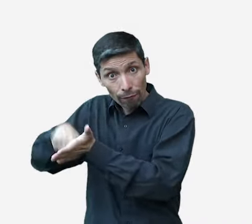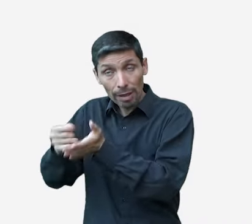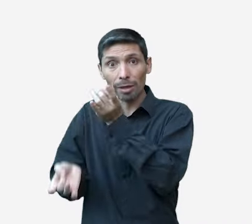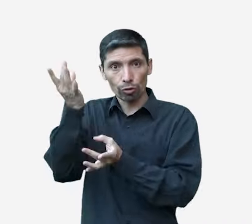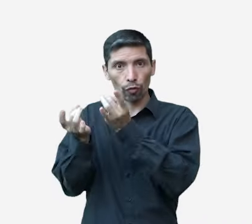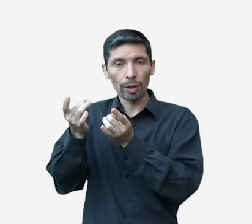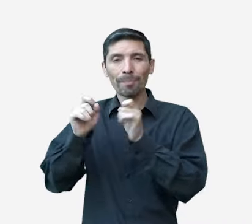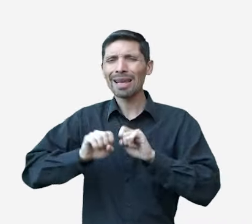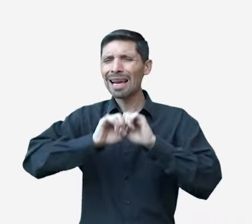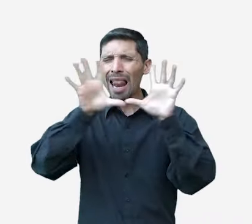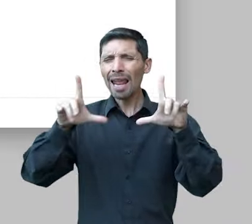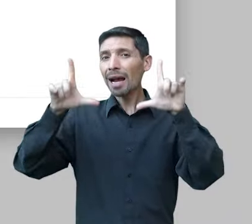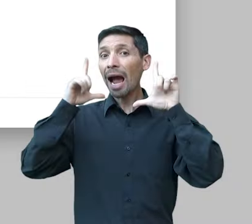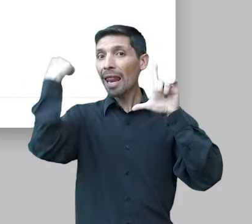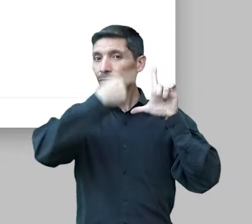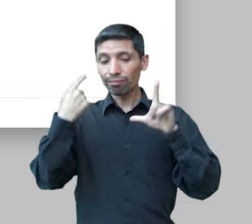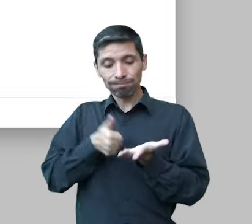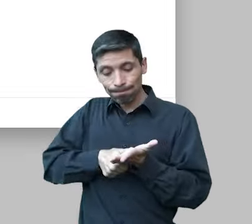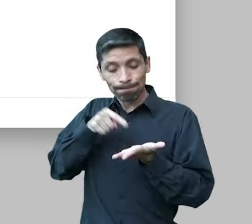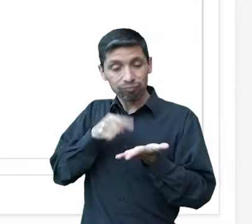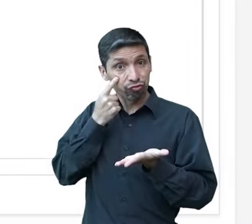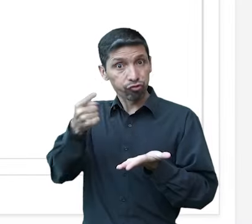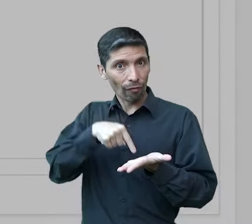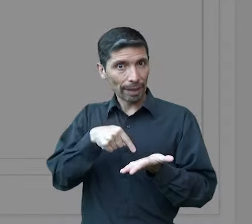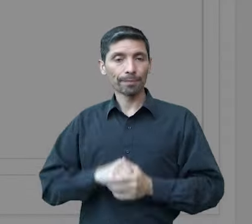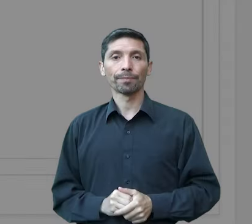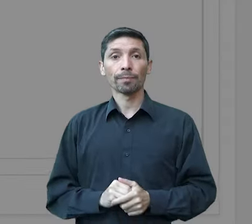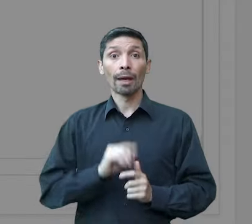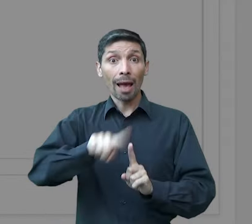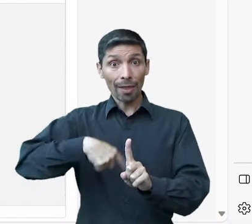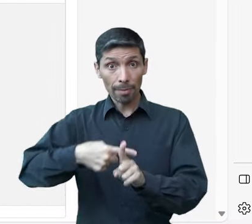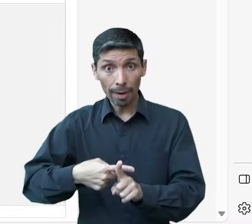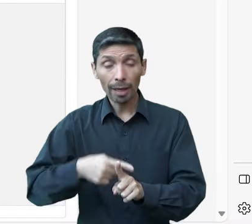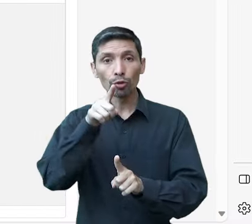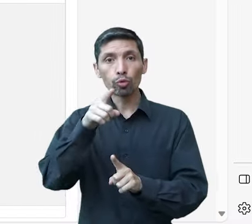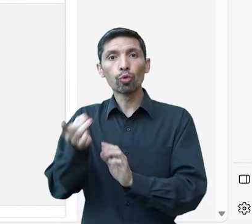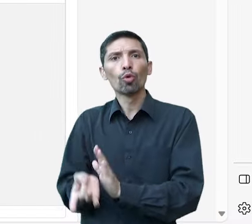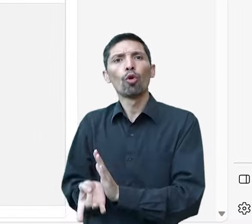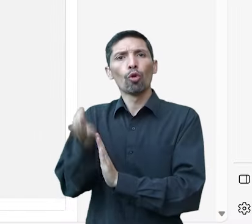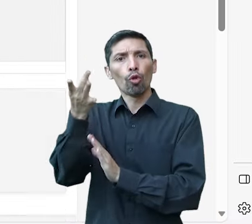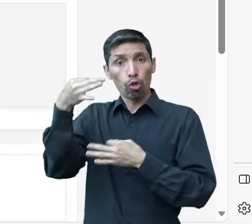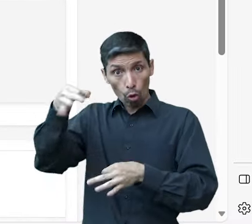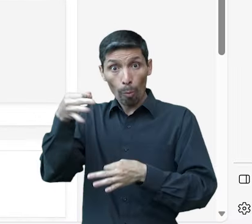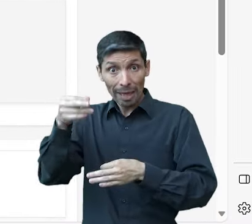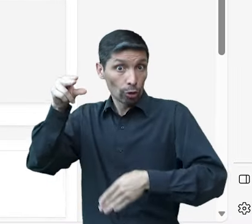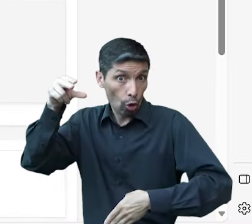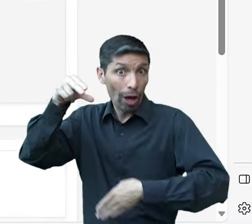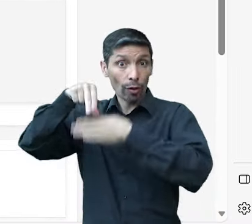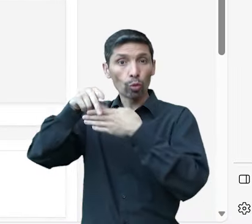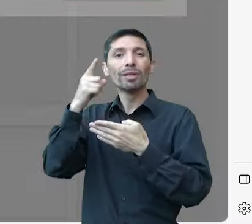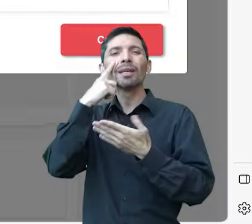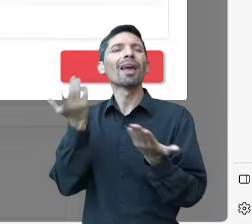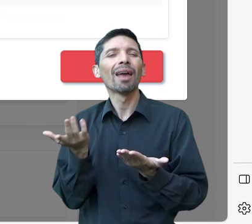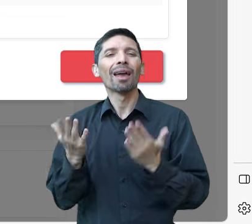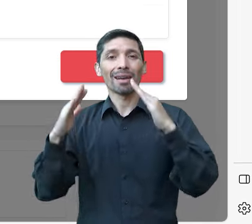debe poder observar claramente la cara frontal de la cédula de identidad. Además, debes adjuntar uno de los siguientes documentos